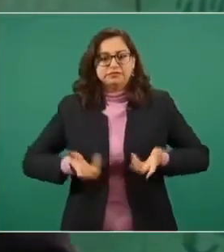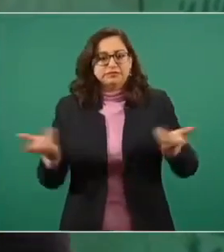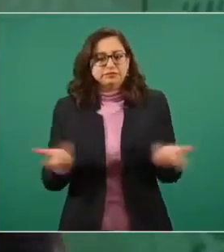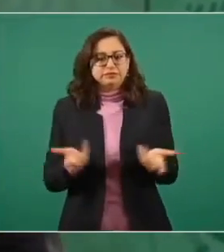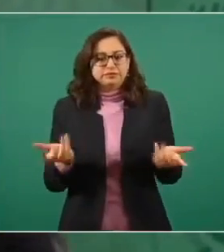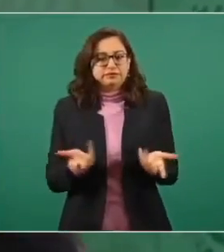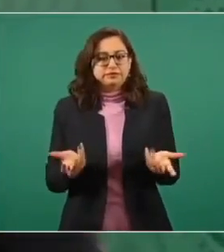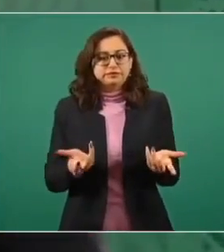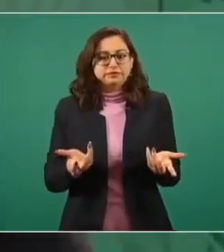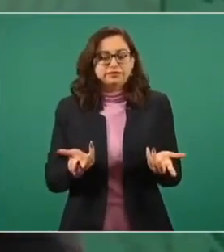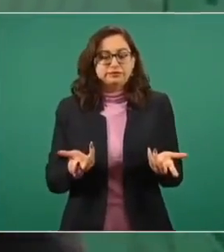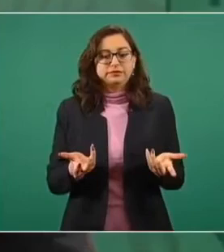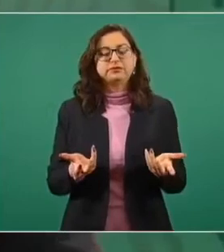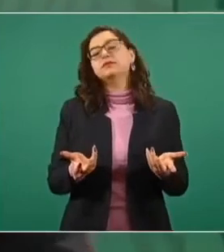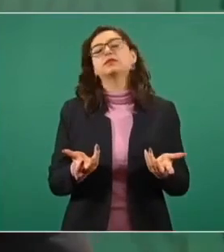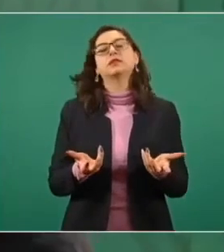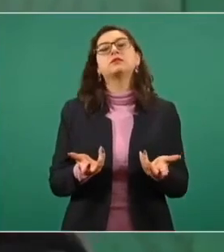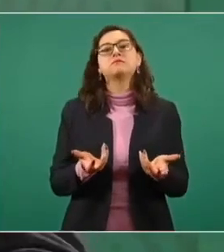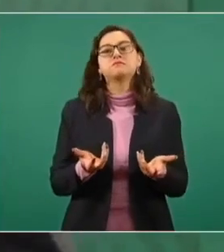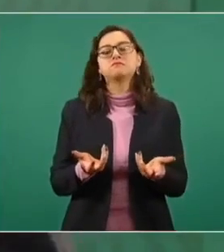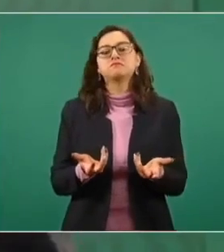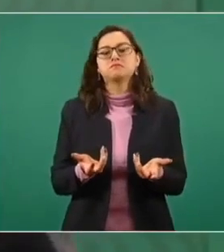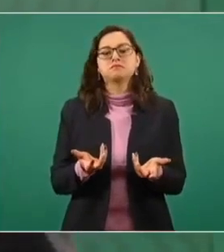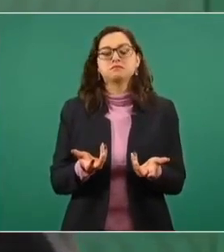porque estamos echando a andar plantas